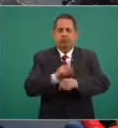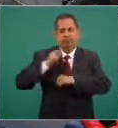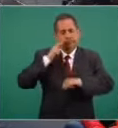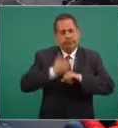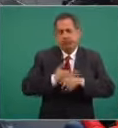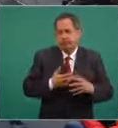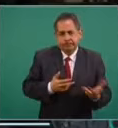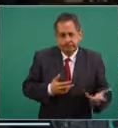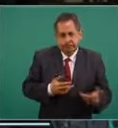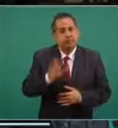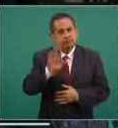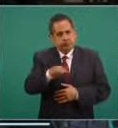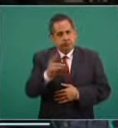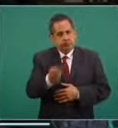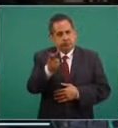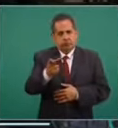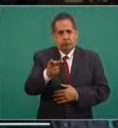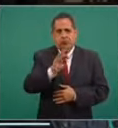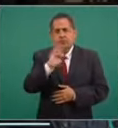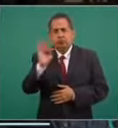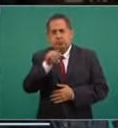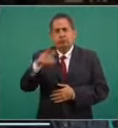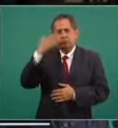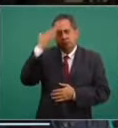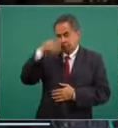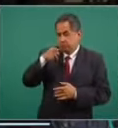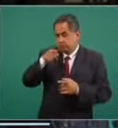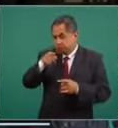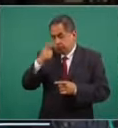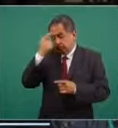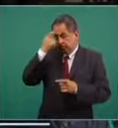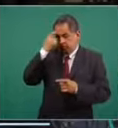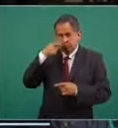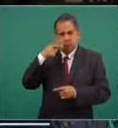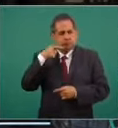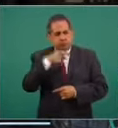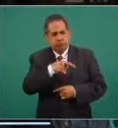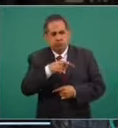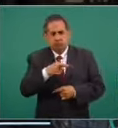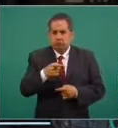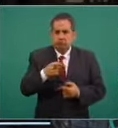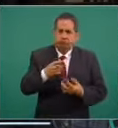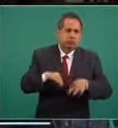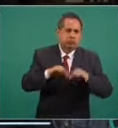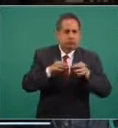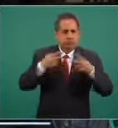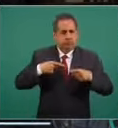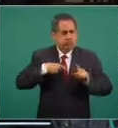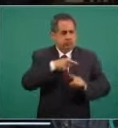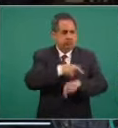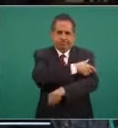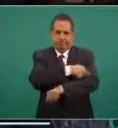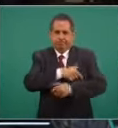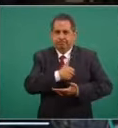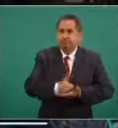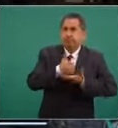pregunta, presidente, es si usted está considerando, dada la importancia que tienen los servidores de la Nación